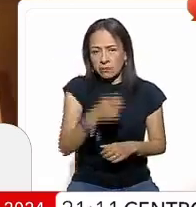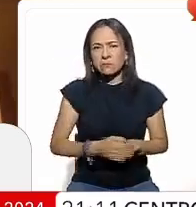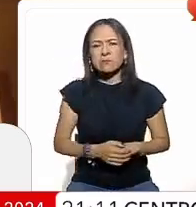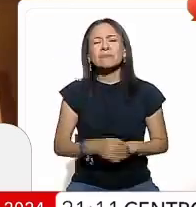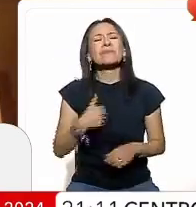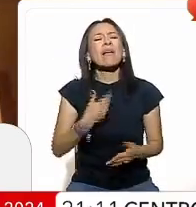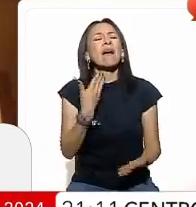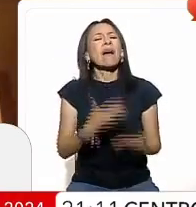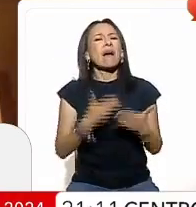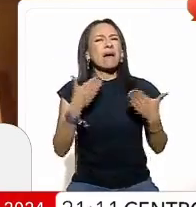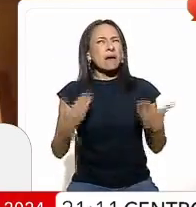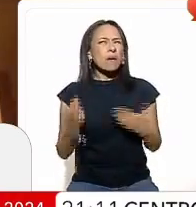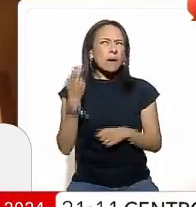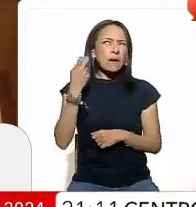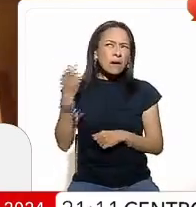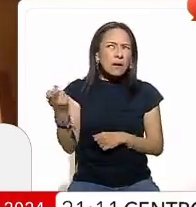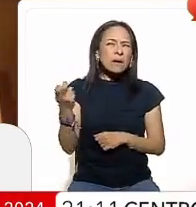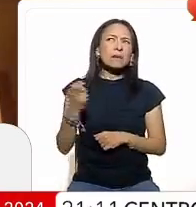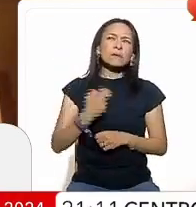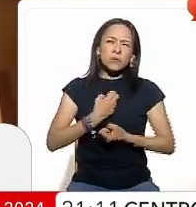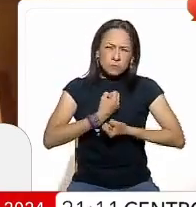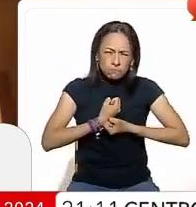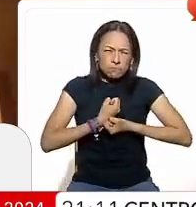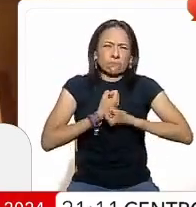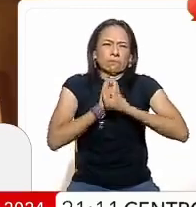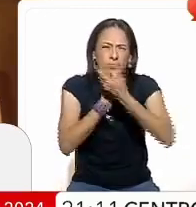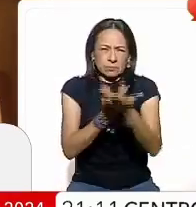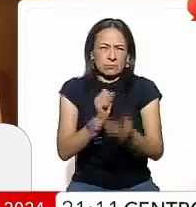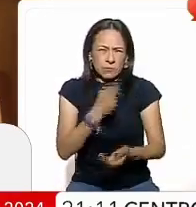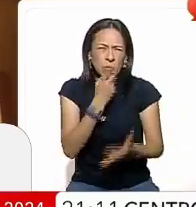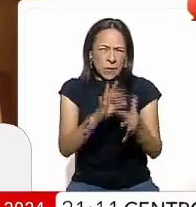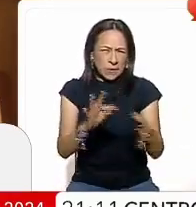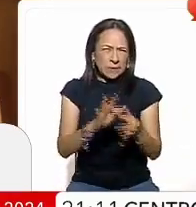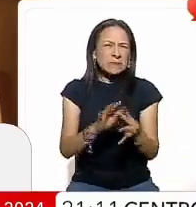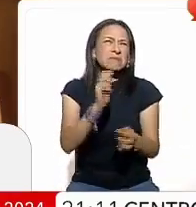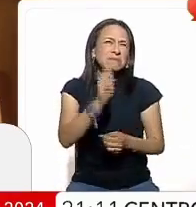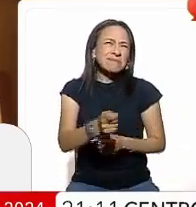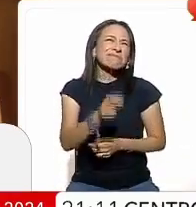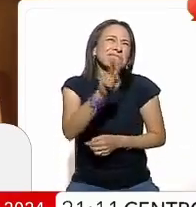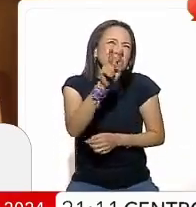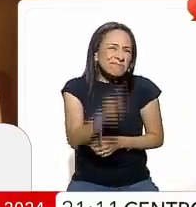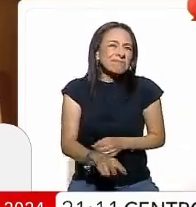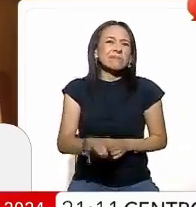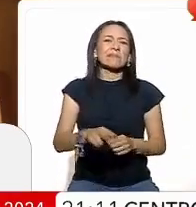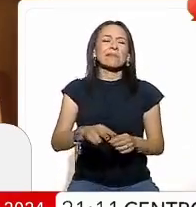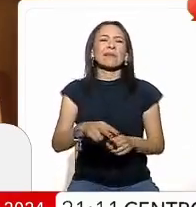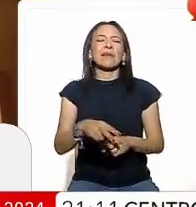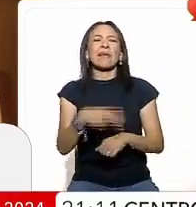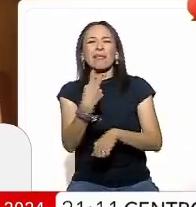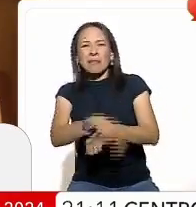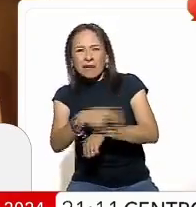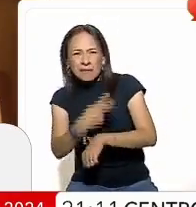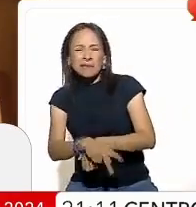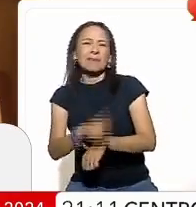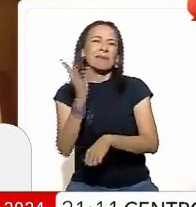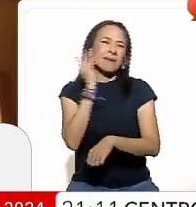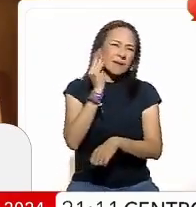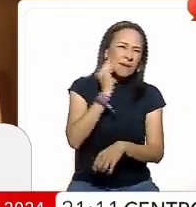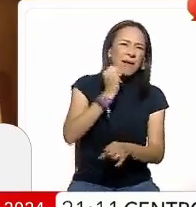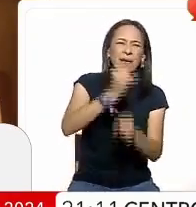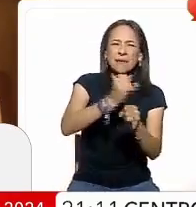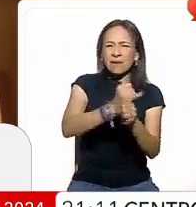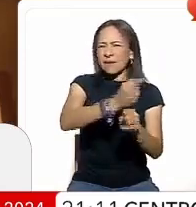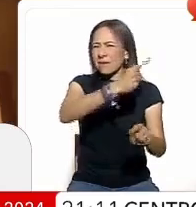que también, yo lo he dicho, los medios debe de ser de respeto, de ida y vuelta.